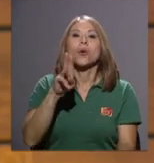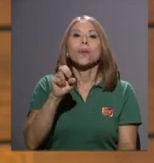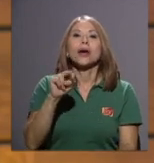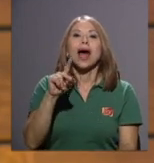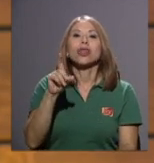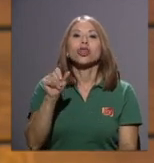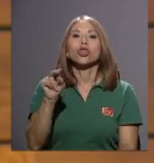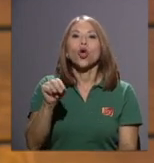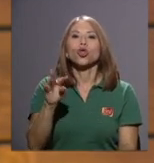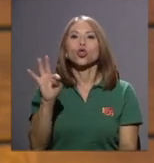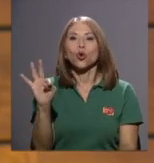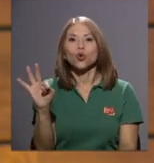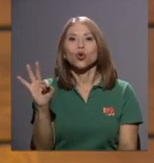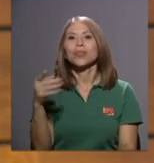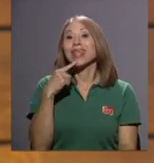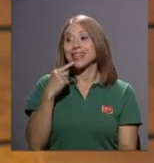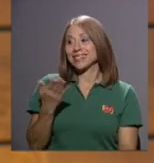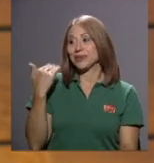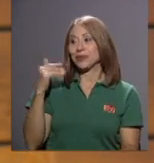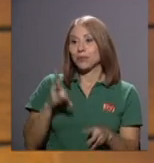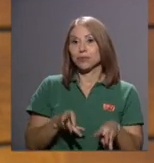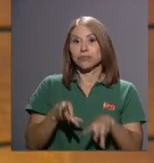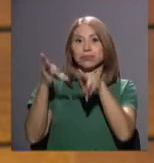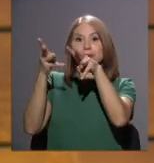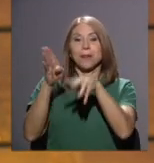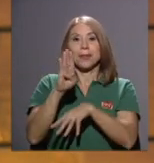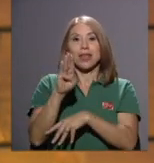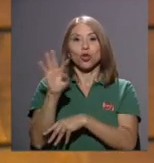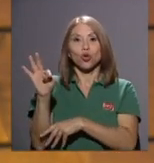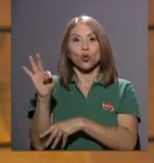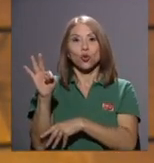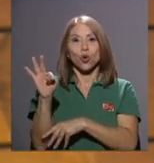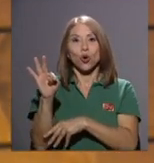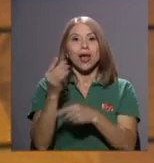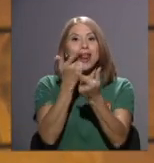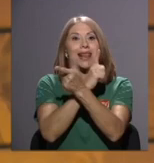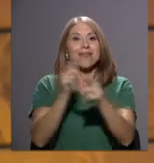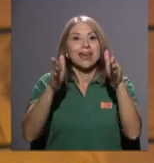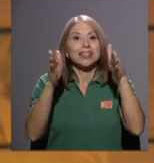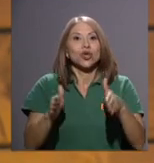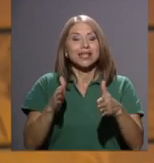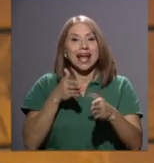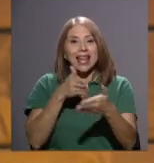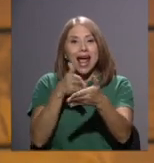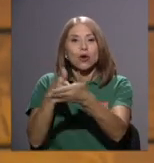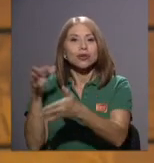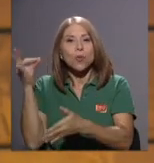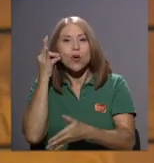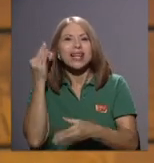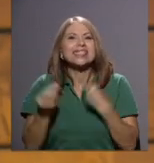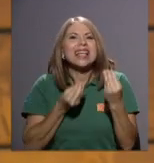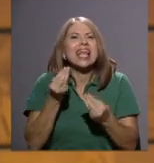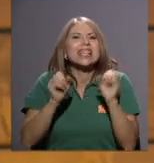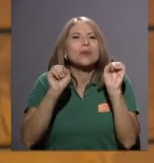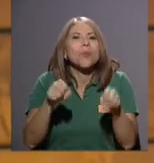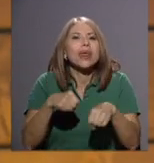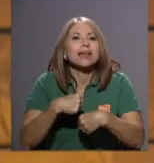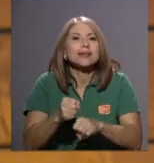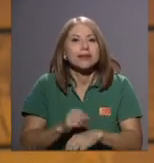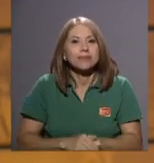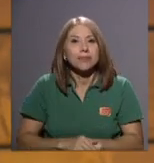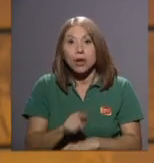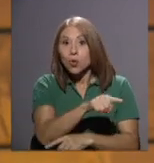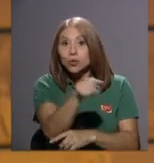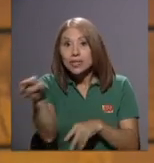Dicen, estos días han compartido vía redes el caso de Brandon Toruño, liberacionista que acosa a mujeres. ¿Qué se podría hacer en este caso? Para los televidentes que tal